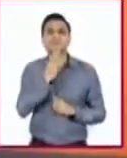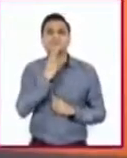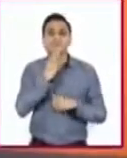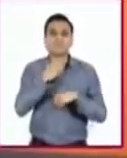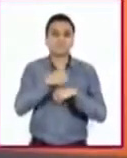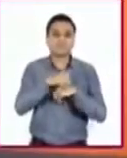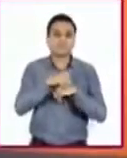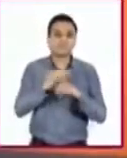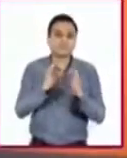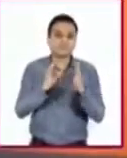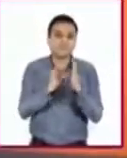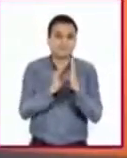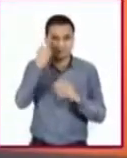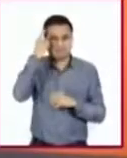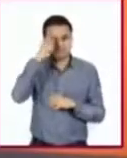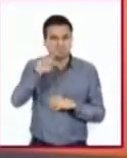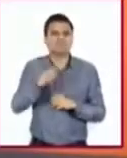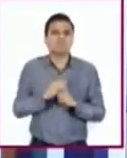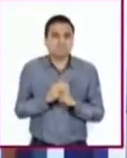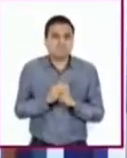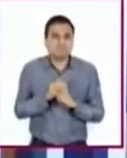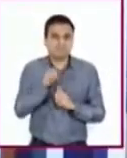decimales? Registren sus respuestas.